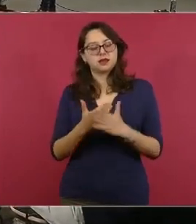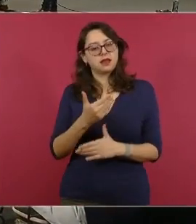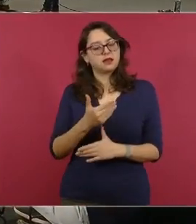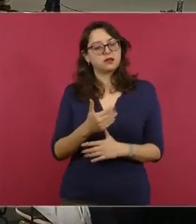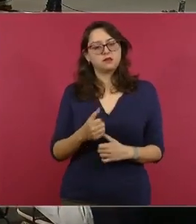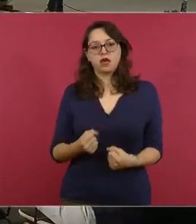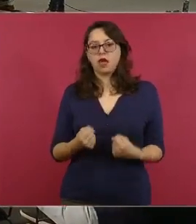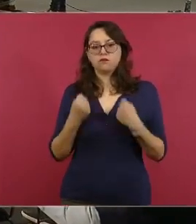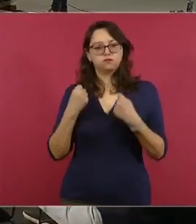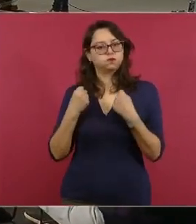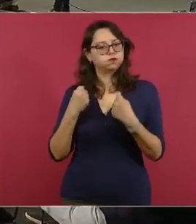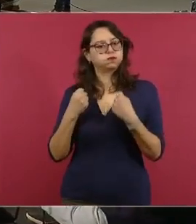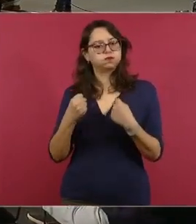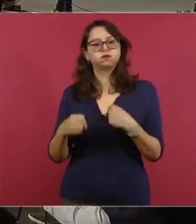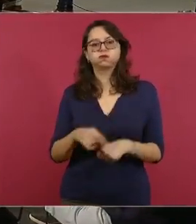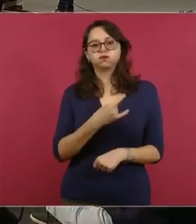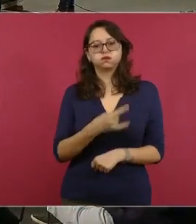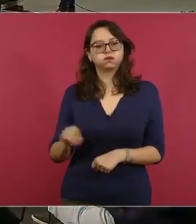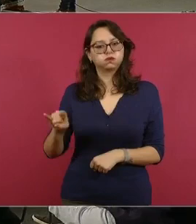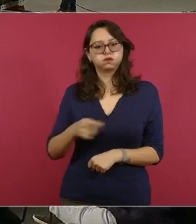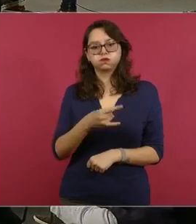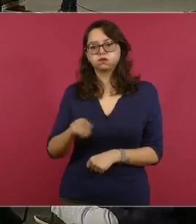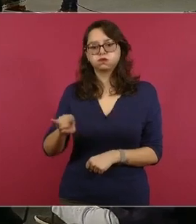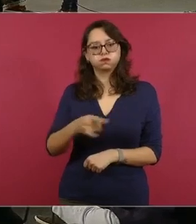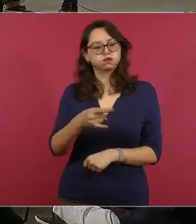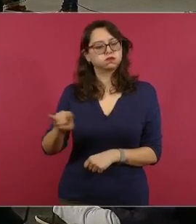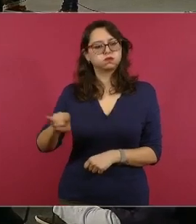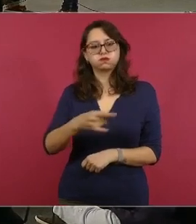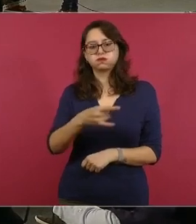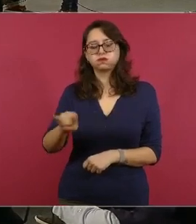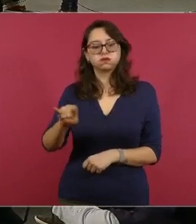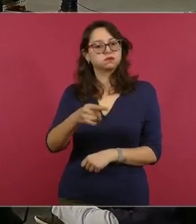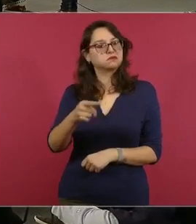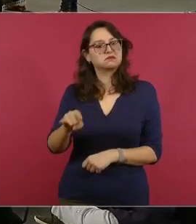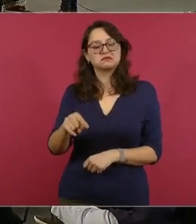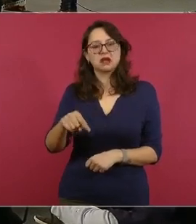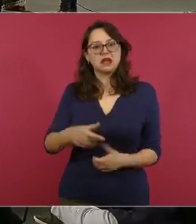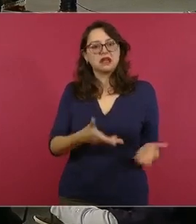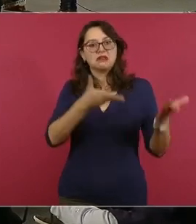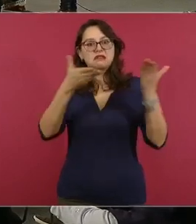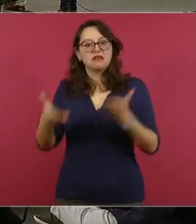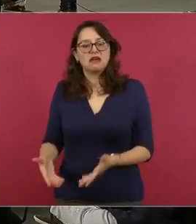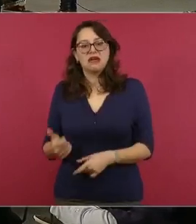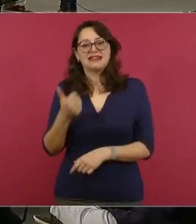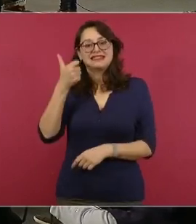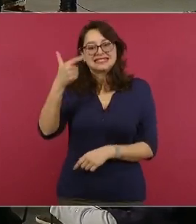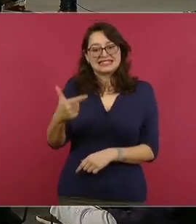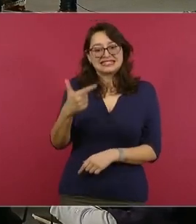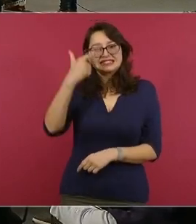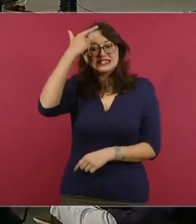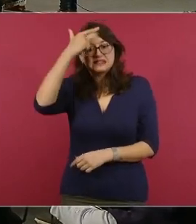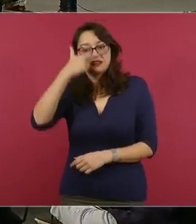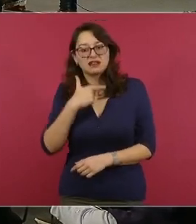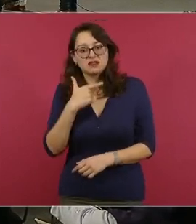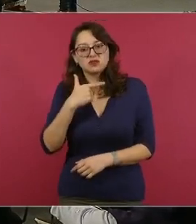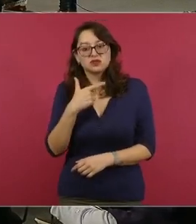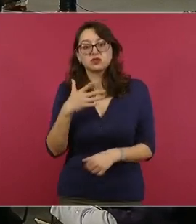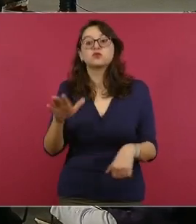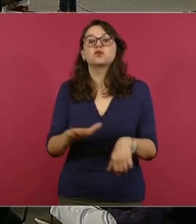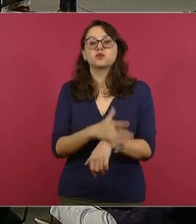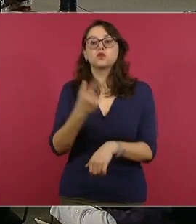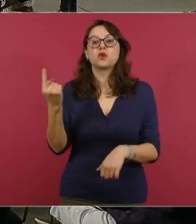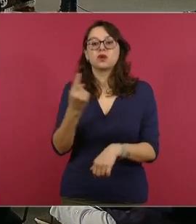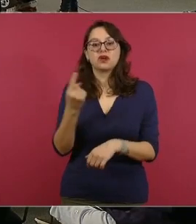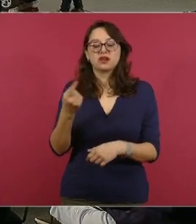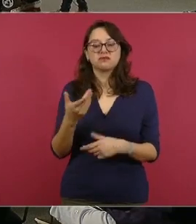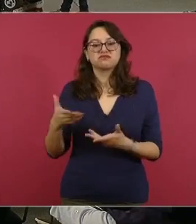hasta las 7 de la noche llegamos por la situación de las carreteras de